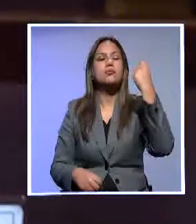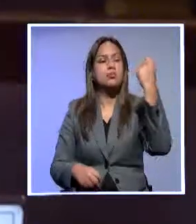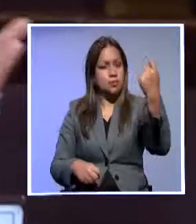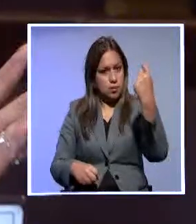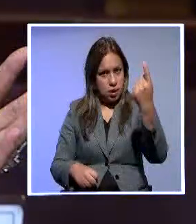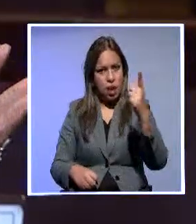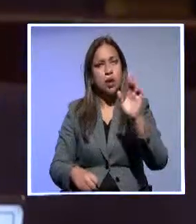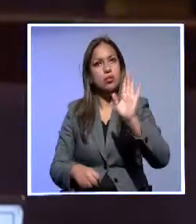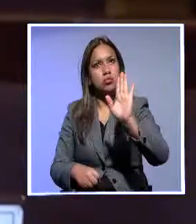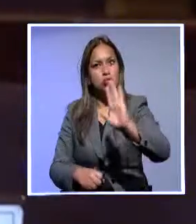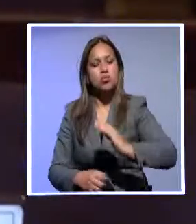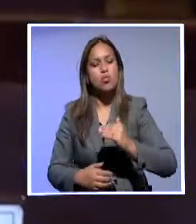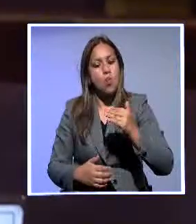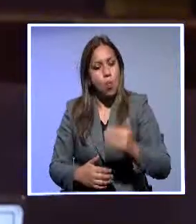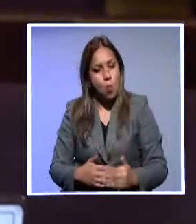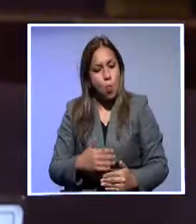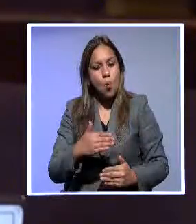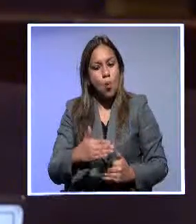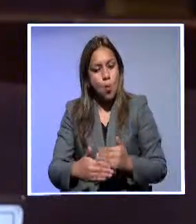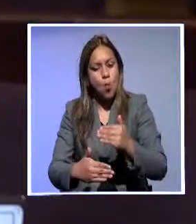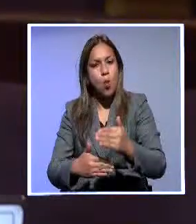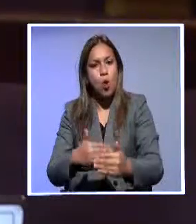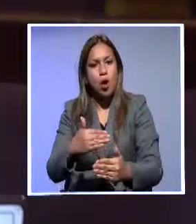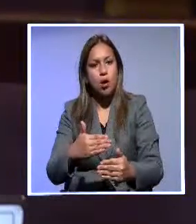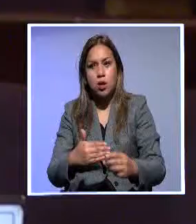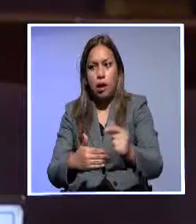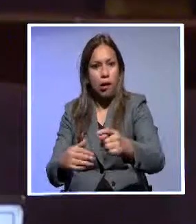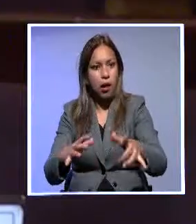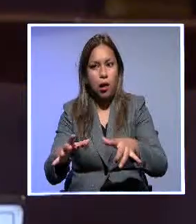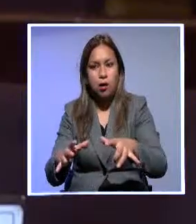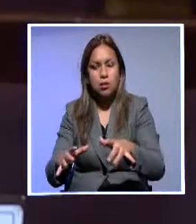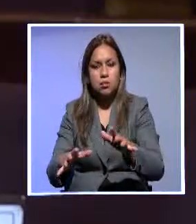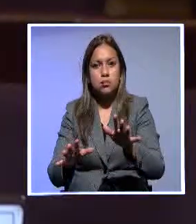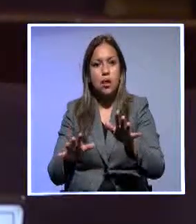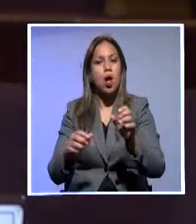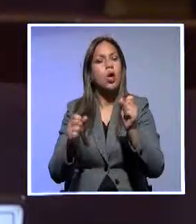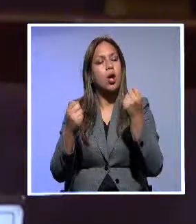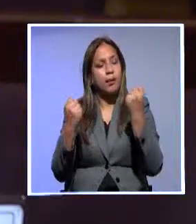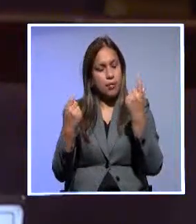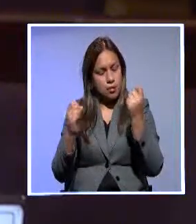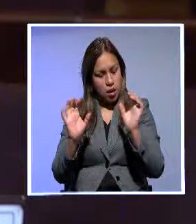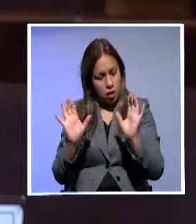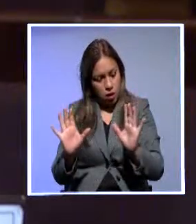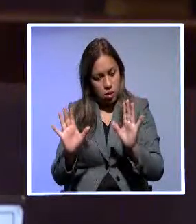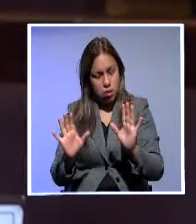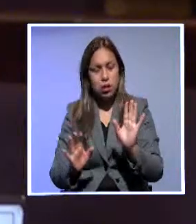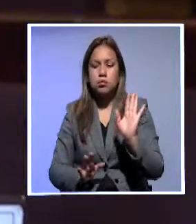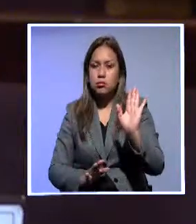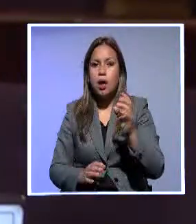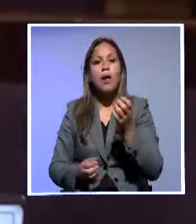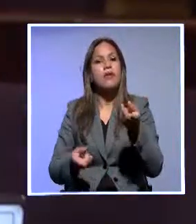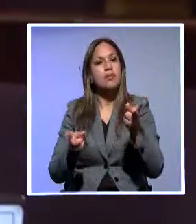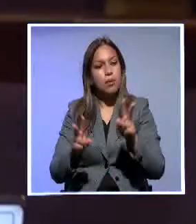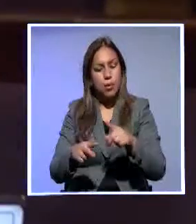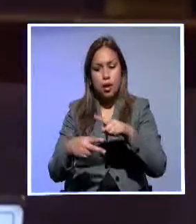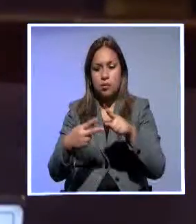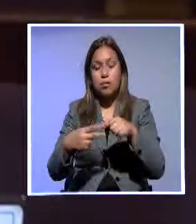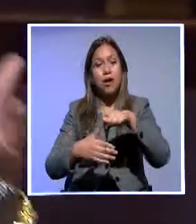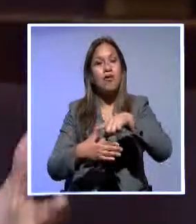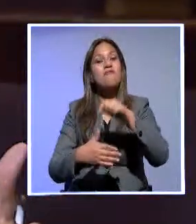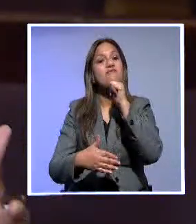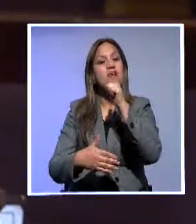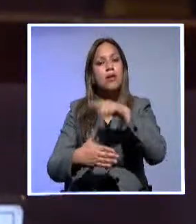tienen que respetar y que dependía de información internacional que estaba siendo